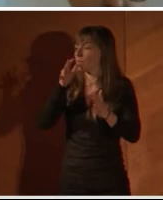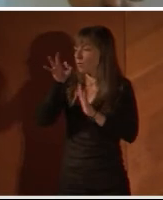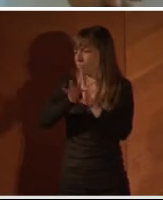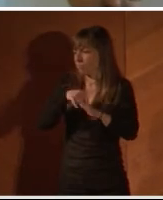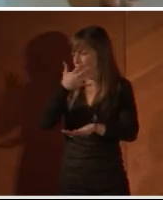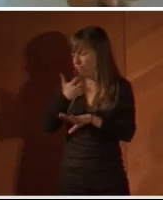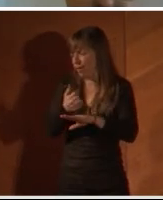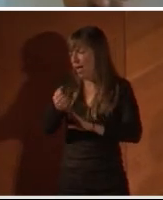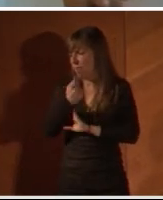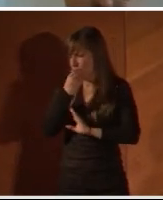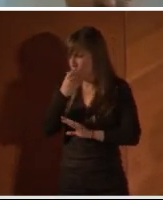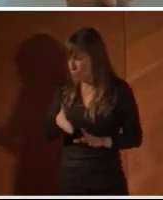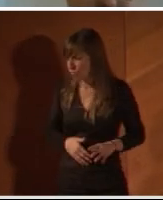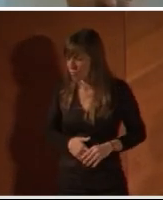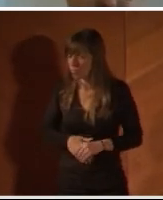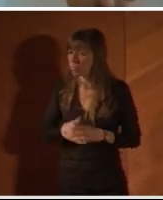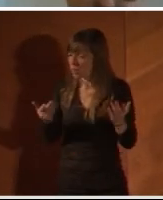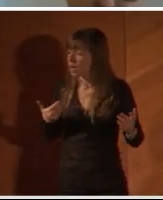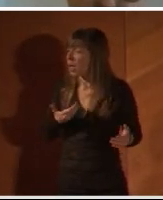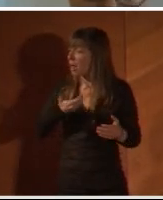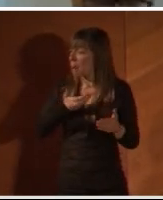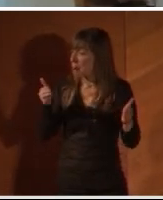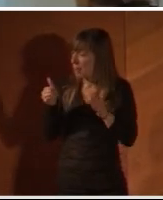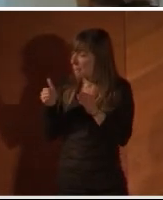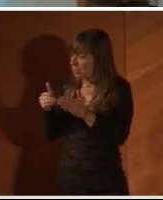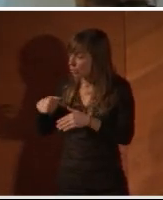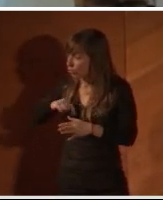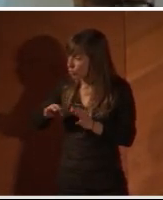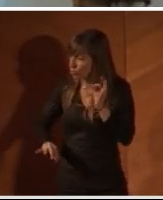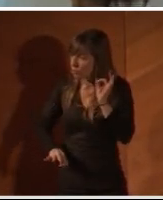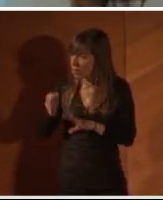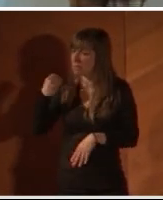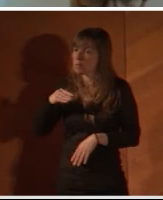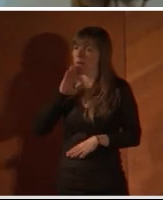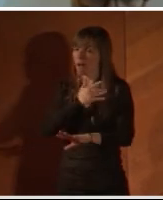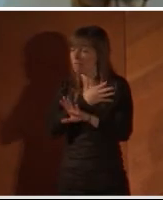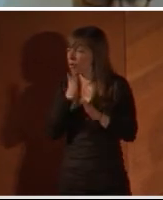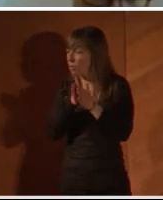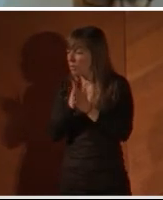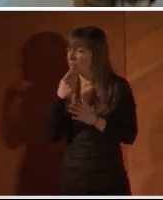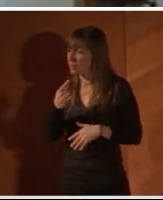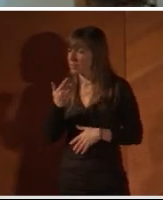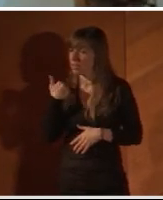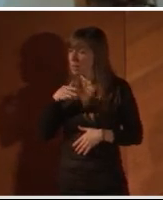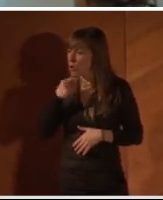apoyo. Entonces, los municipios pequeños, además, tenemos la enorme suerte, ya han dicho otros compañeros, de ser municipios en los